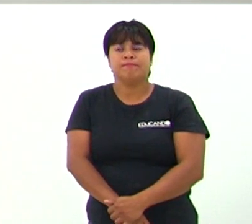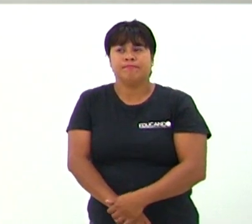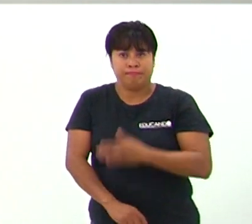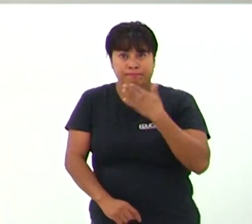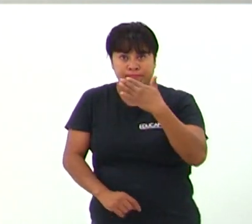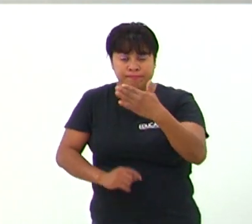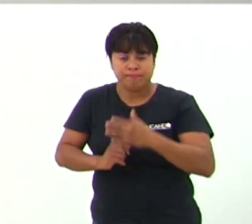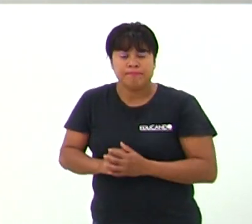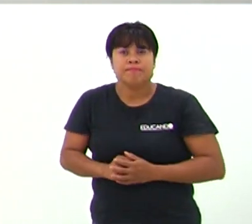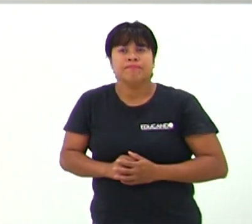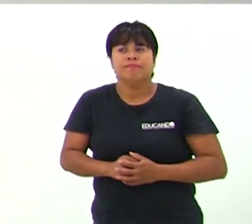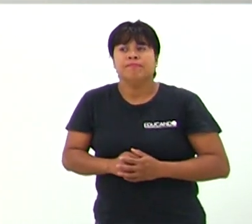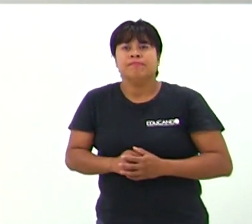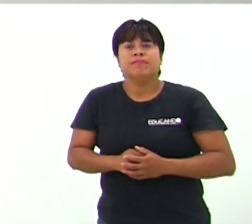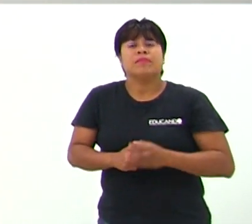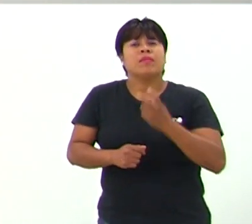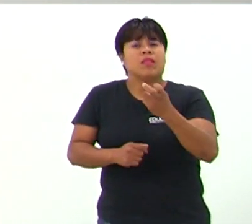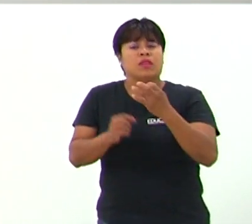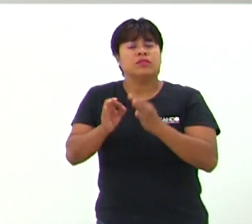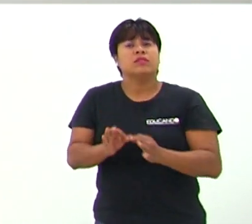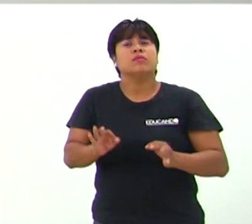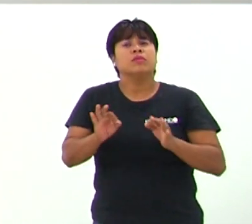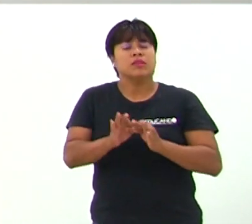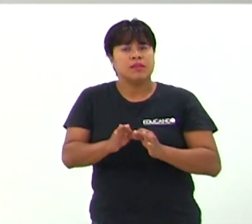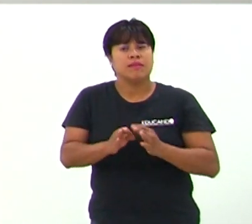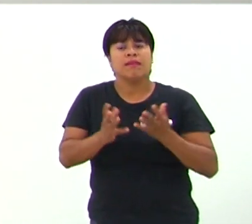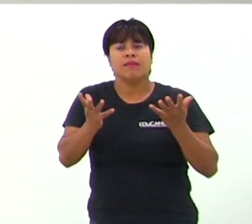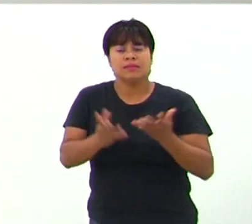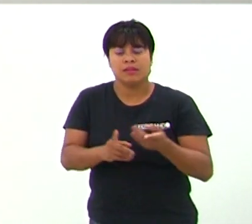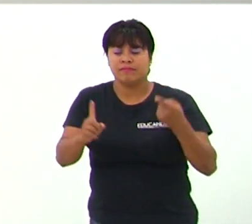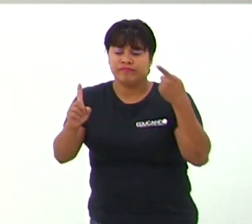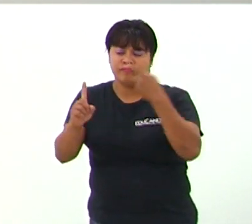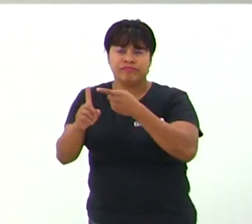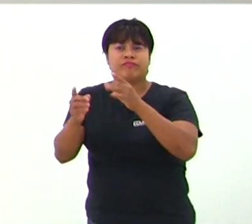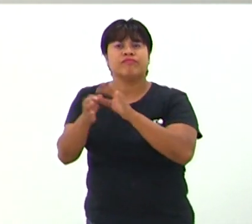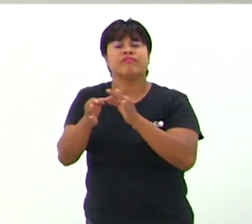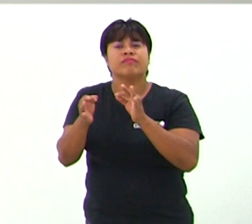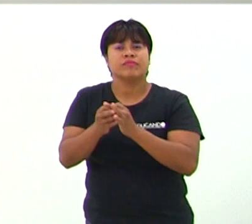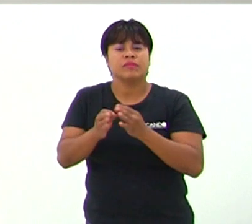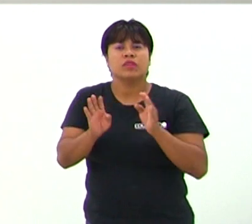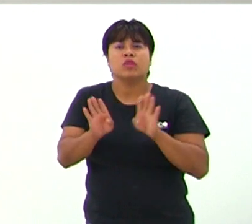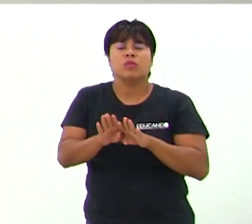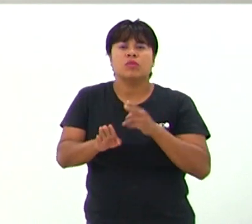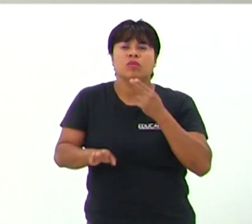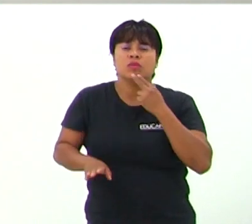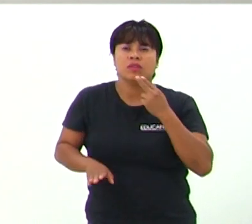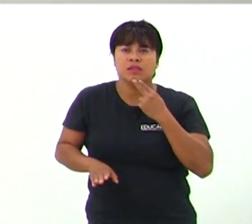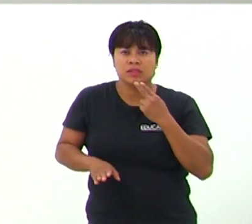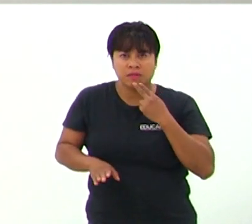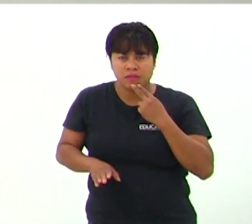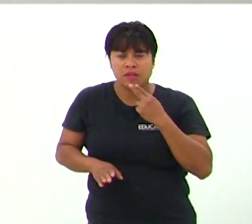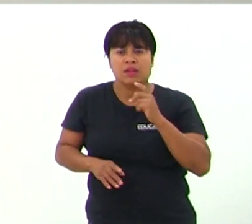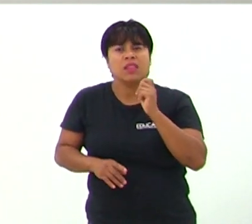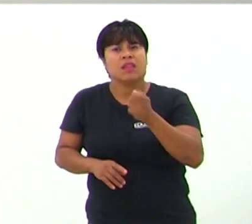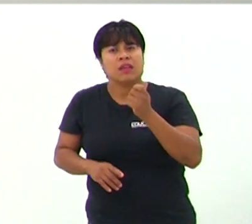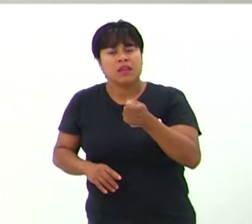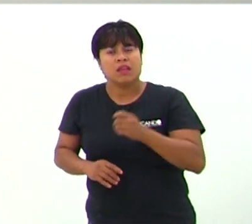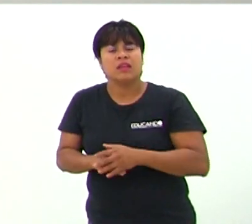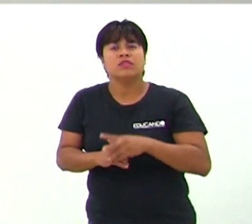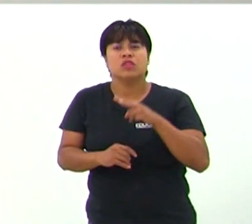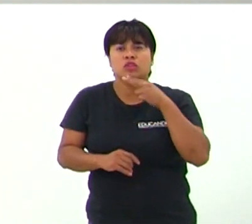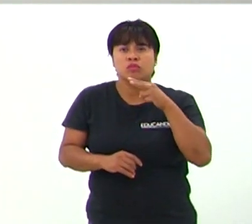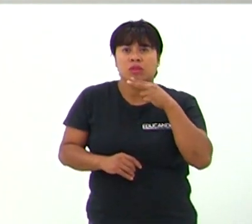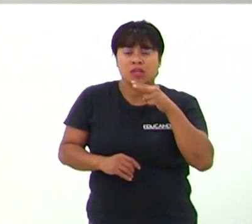¿Bien? Es importante hacer referencia de que la utilización de lo que son